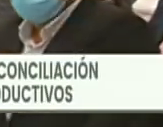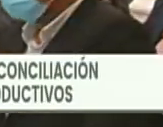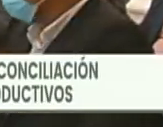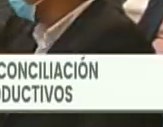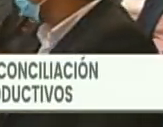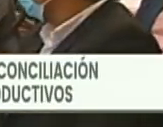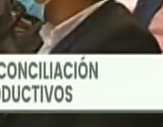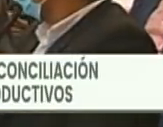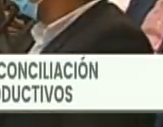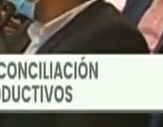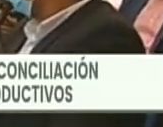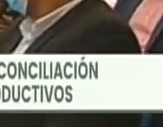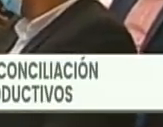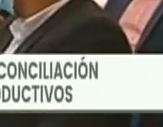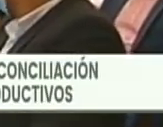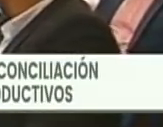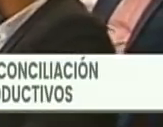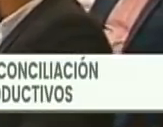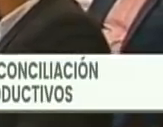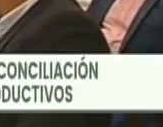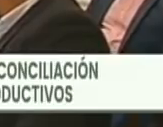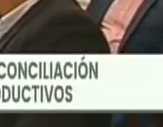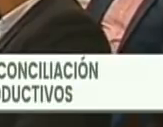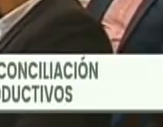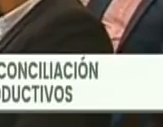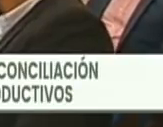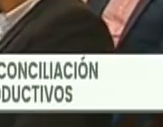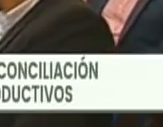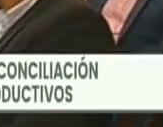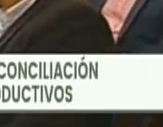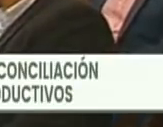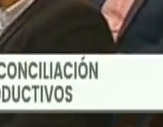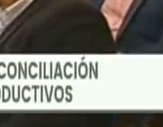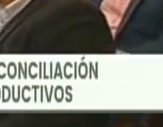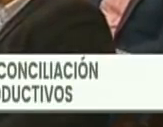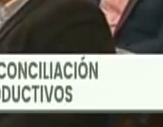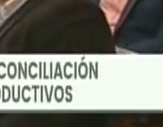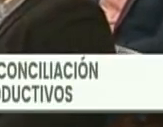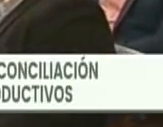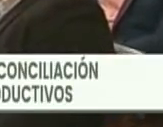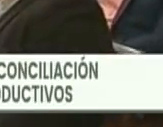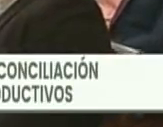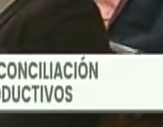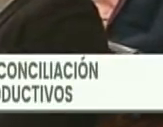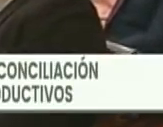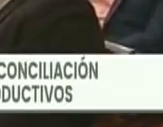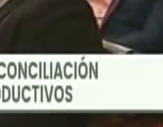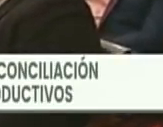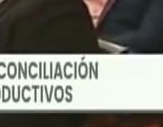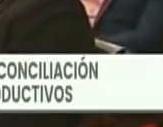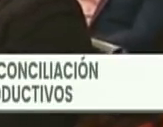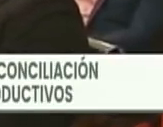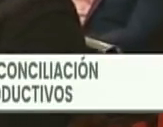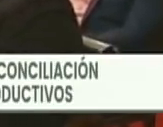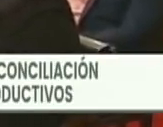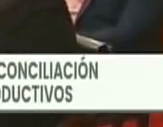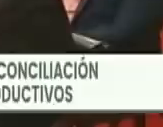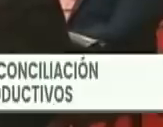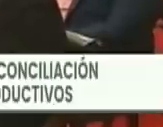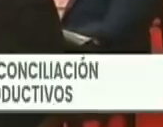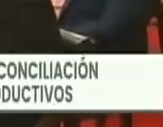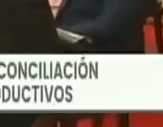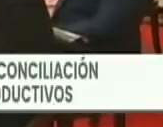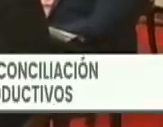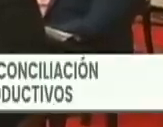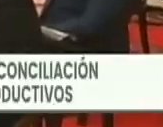perdón se hacen todos pero continuemos de inmediato y en representación del partido